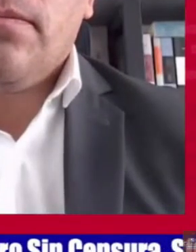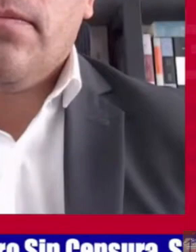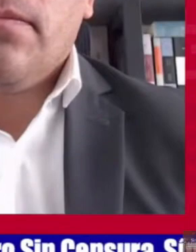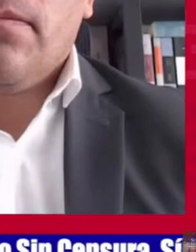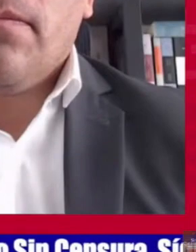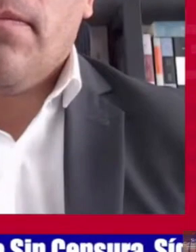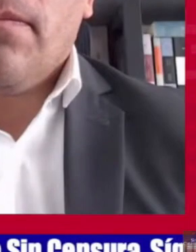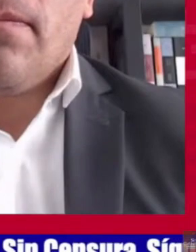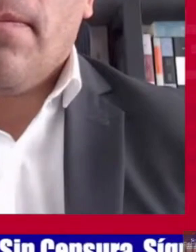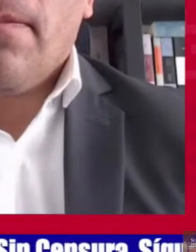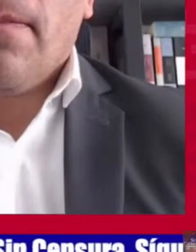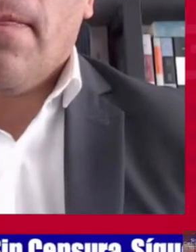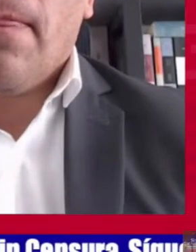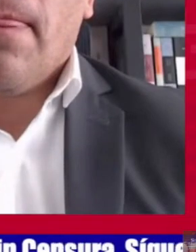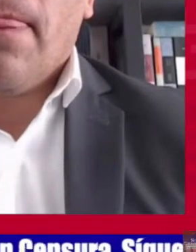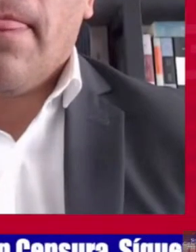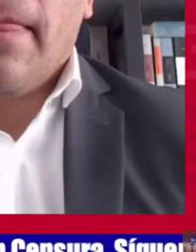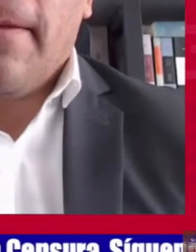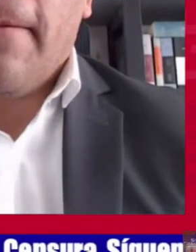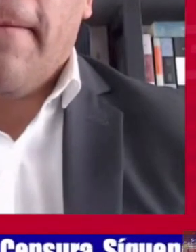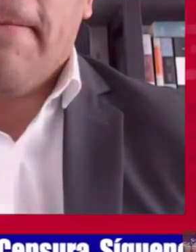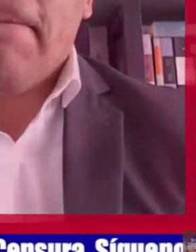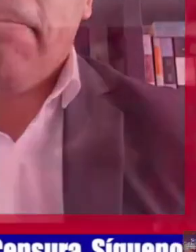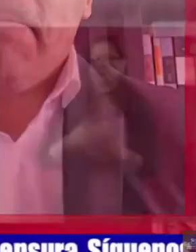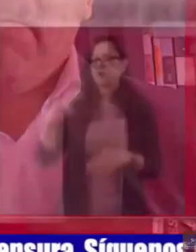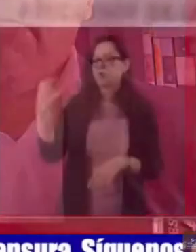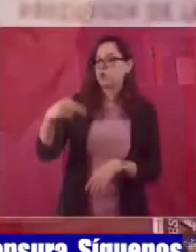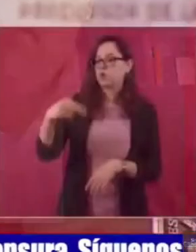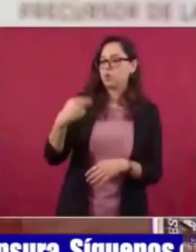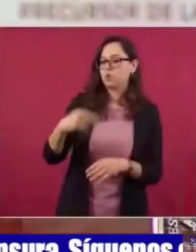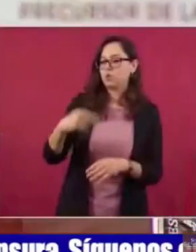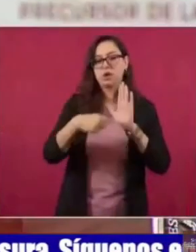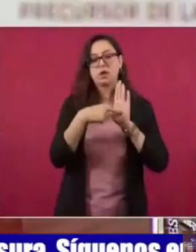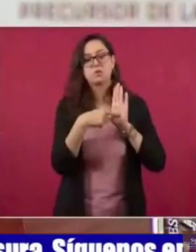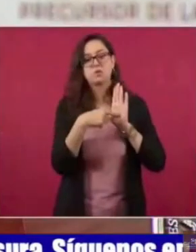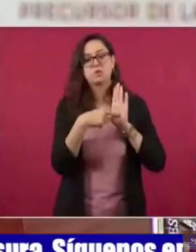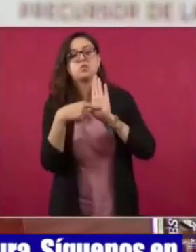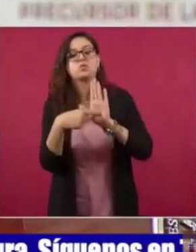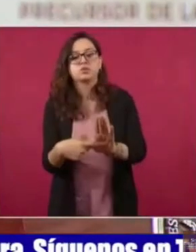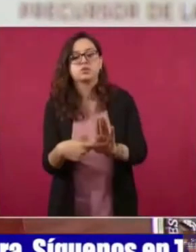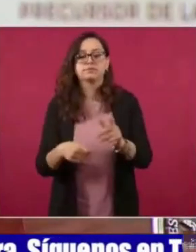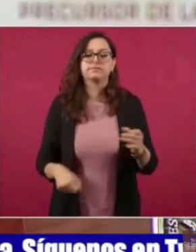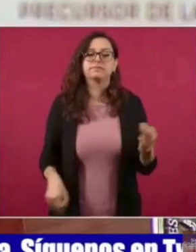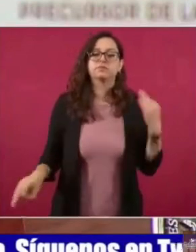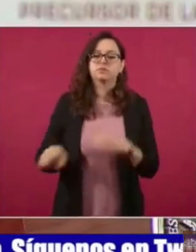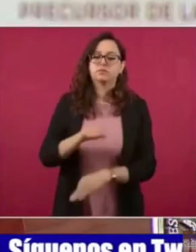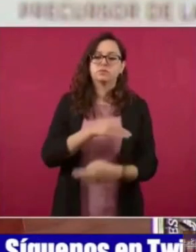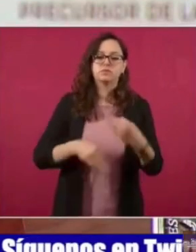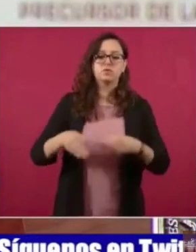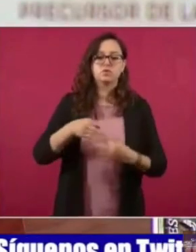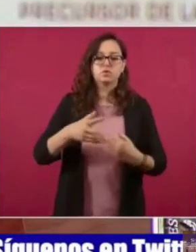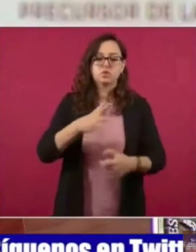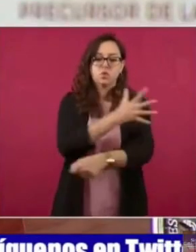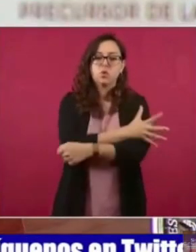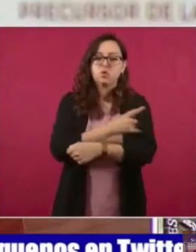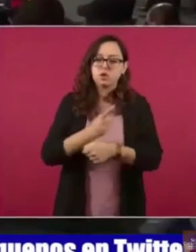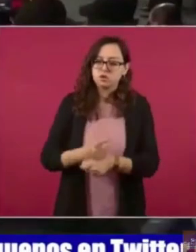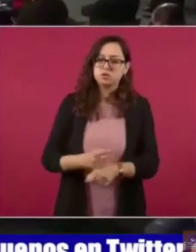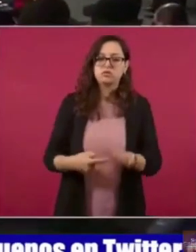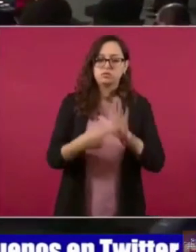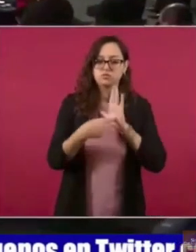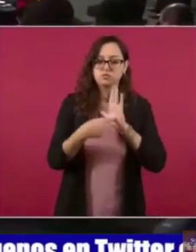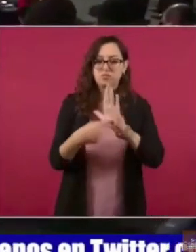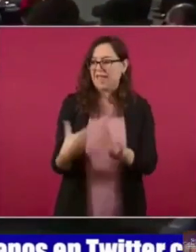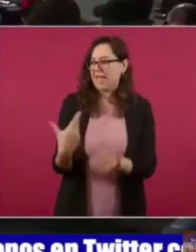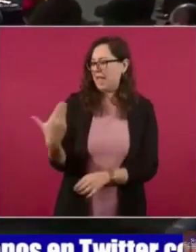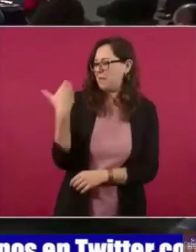tu opinión, el presidente se pronunció esta mañana con esperanzas de que en la ONU